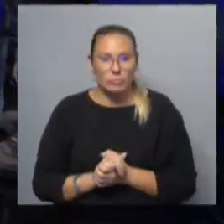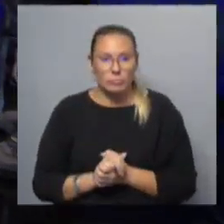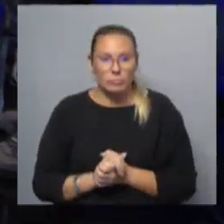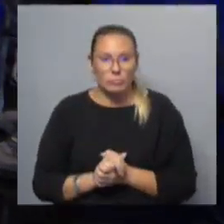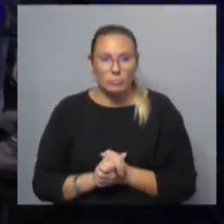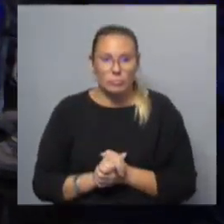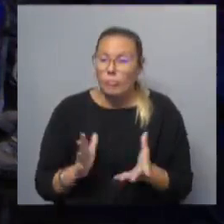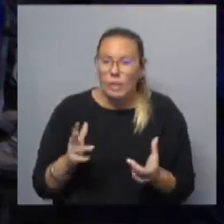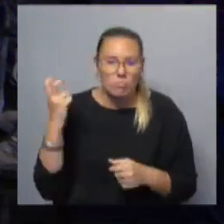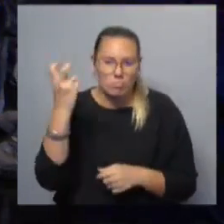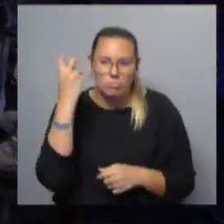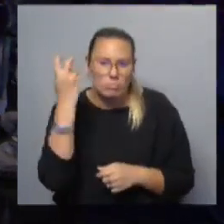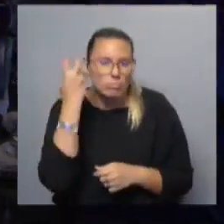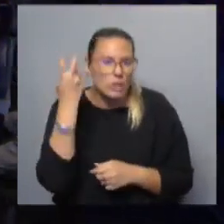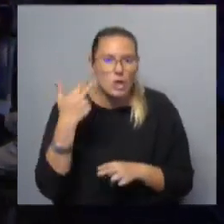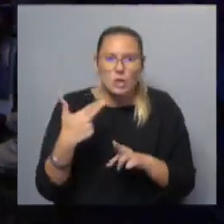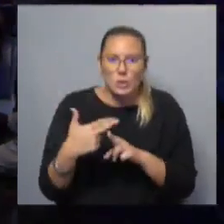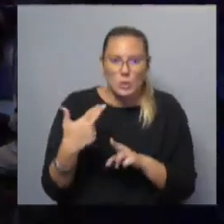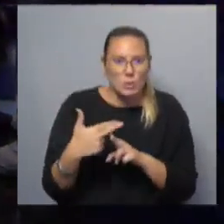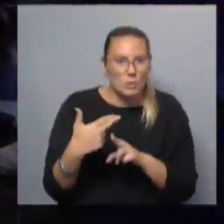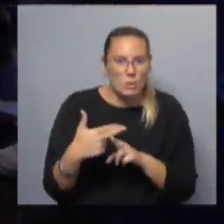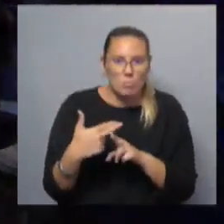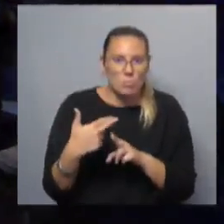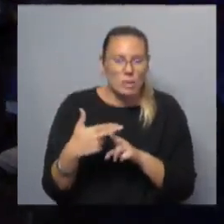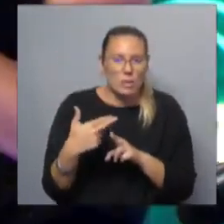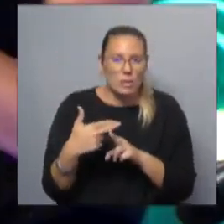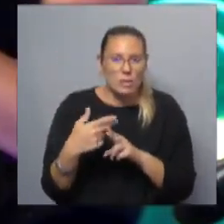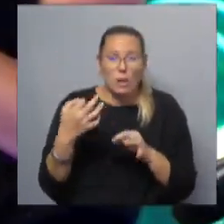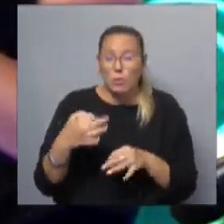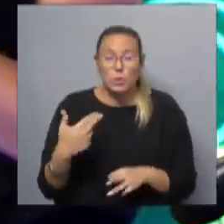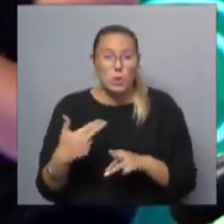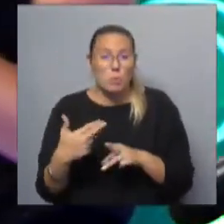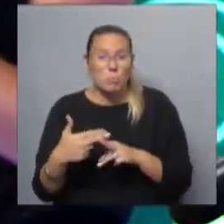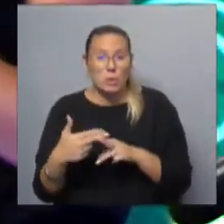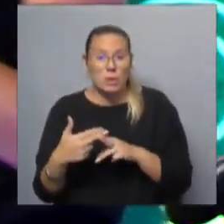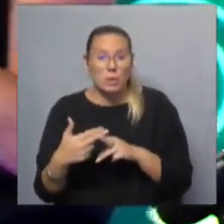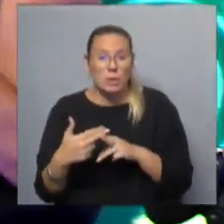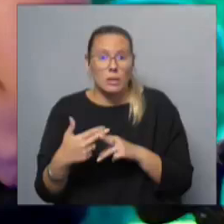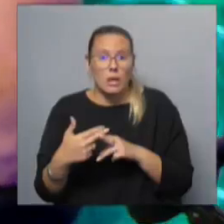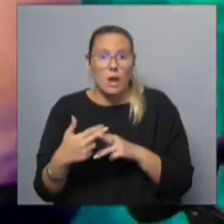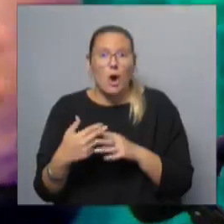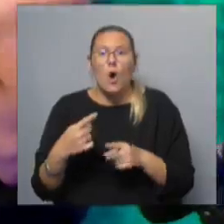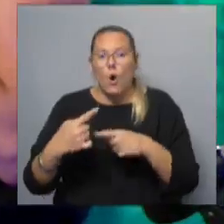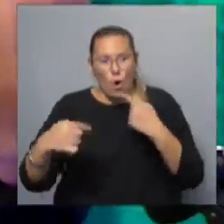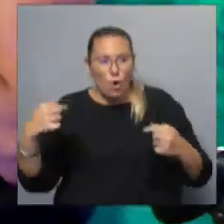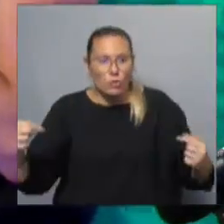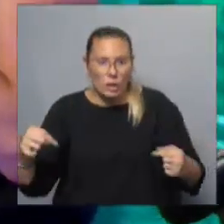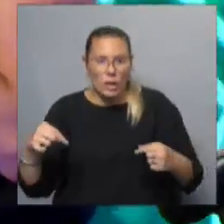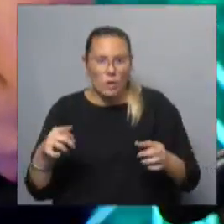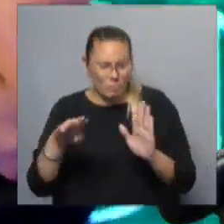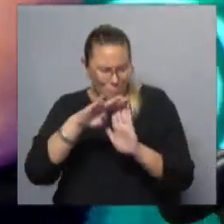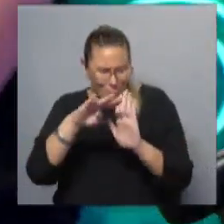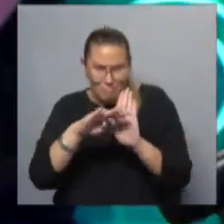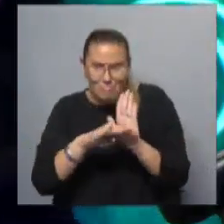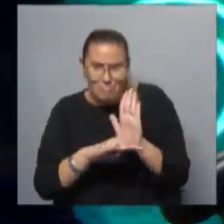Estábamos buscando nombres. Sí. Cayó este nombre, o sea, había muchas opciones, teníamos una